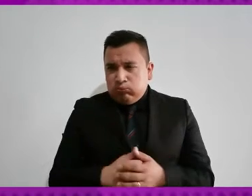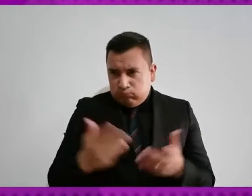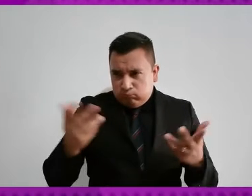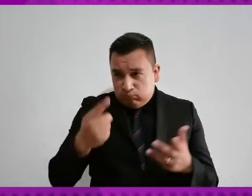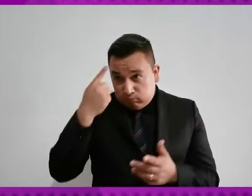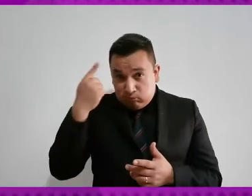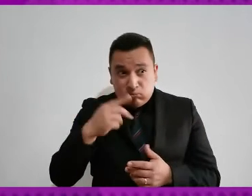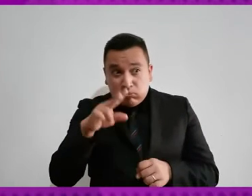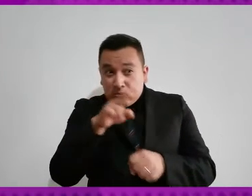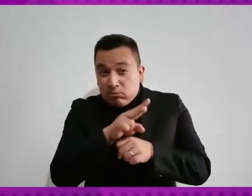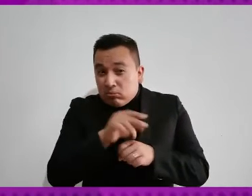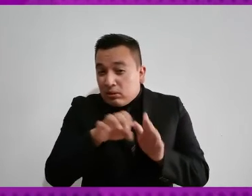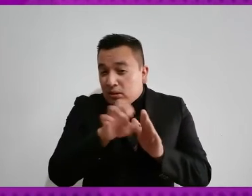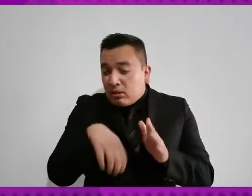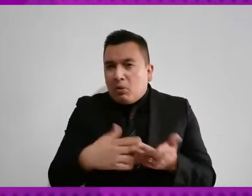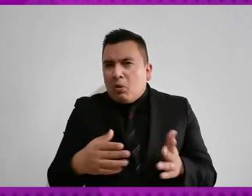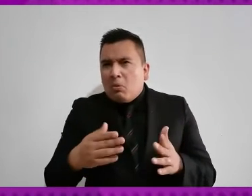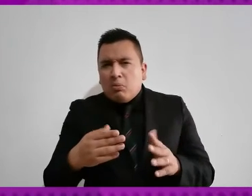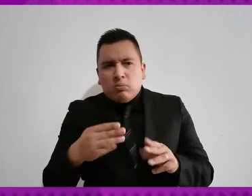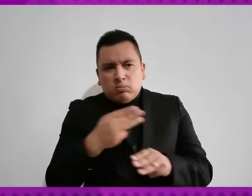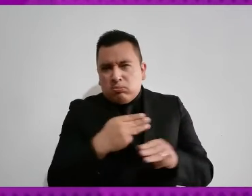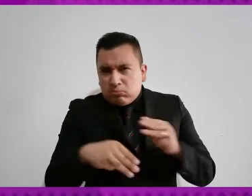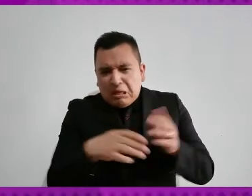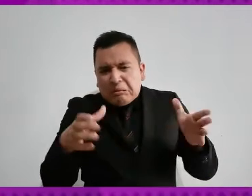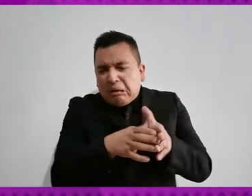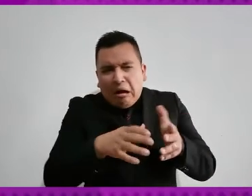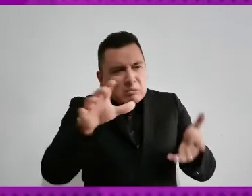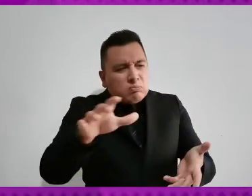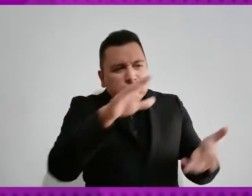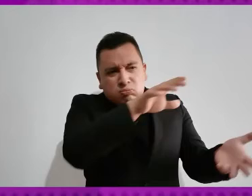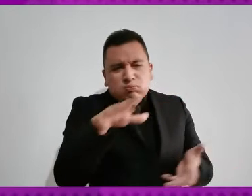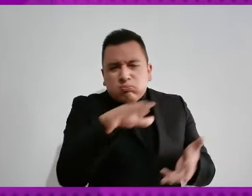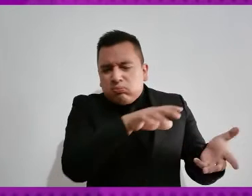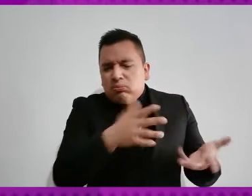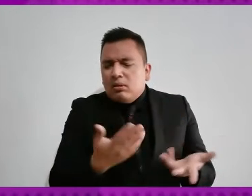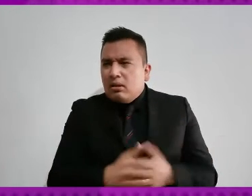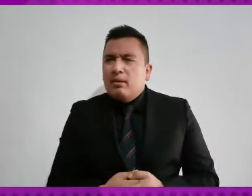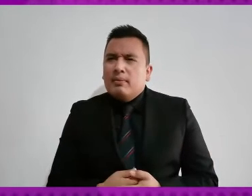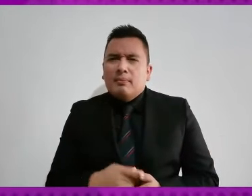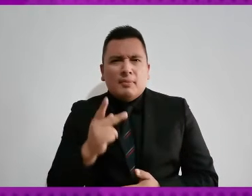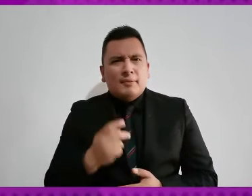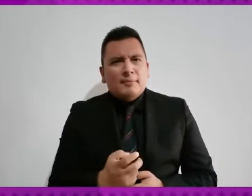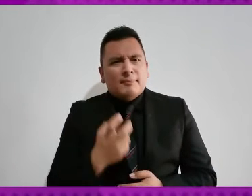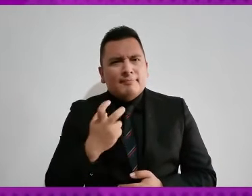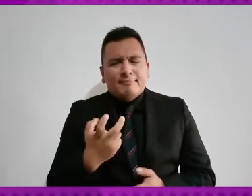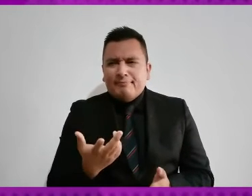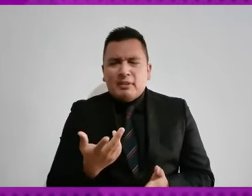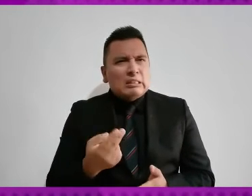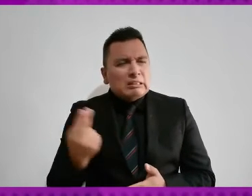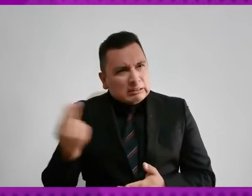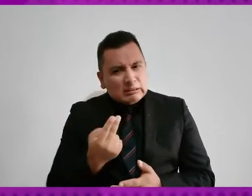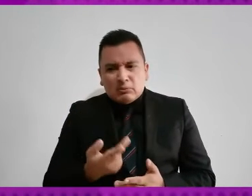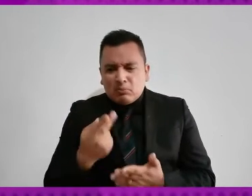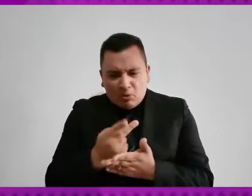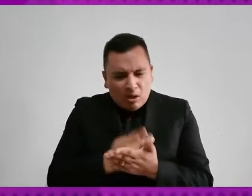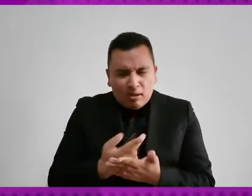darle seguimiento, por ejemplo, a la entrega de los paquetes electorales. ¿Cómo redunda la utilización de estos sistemas